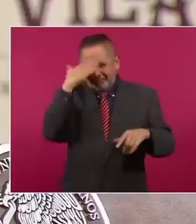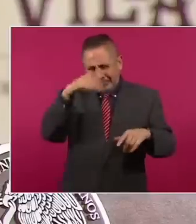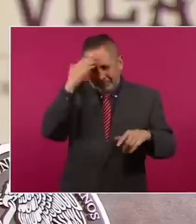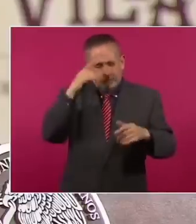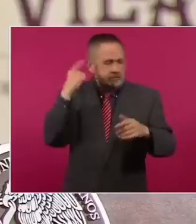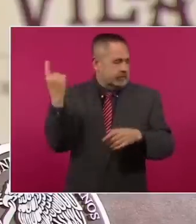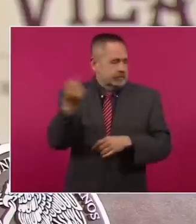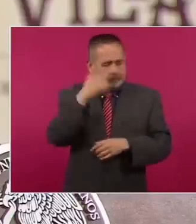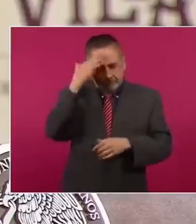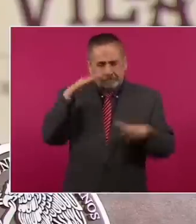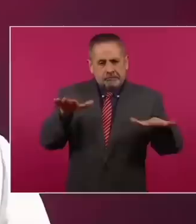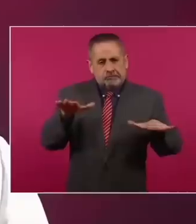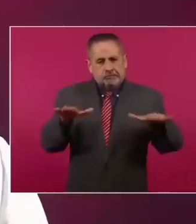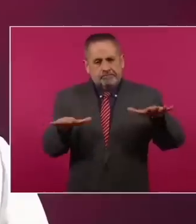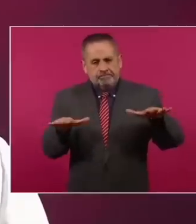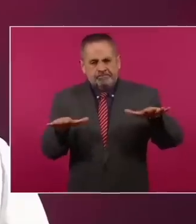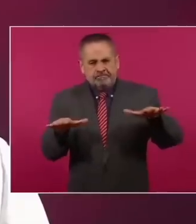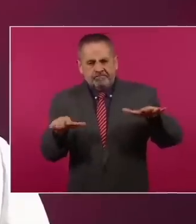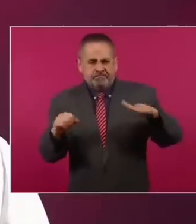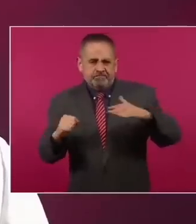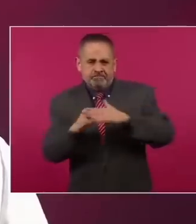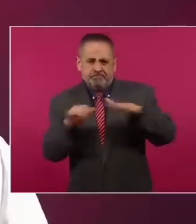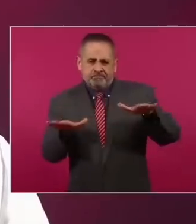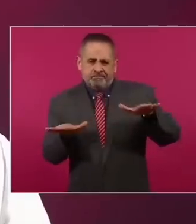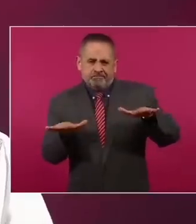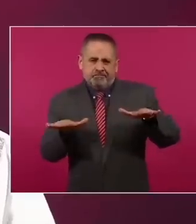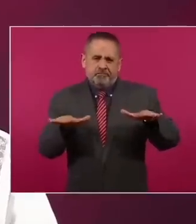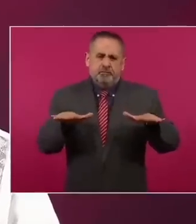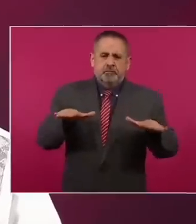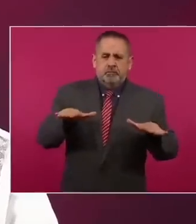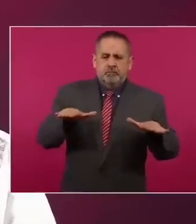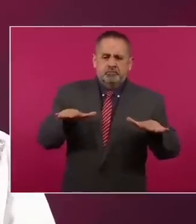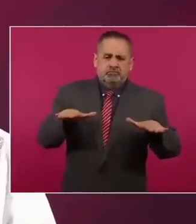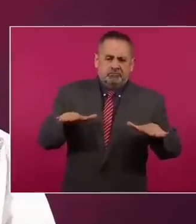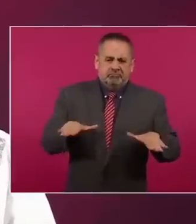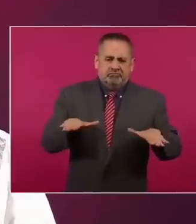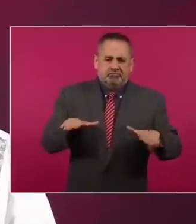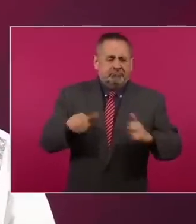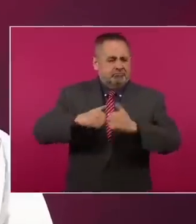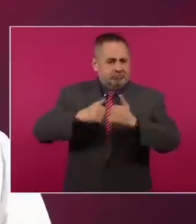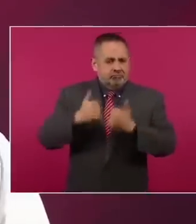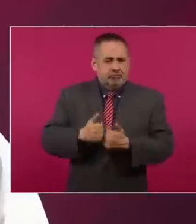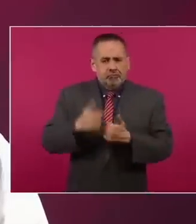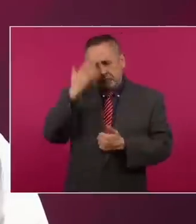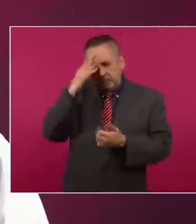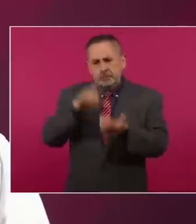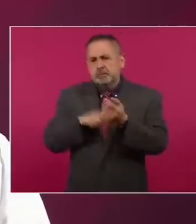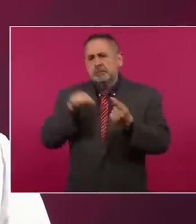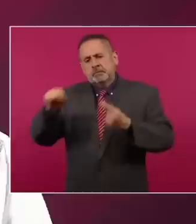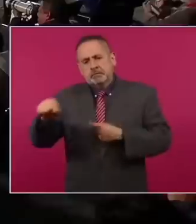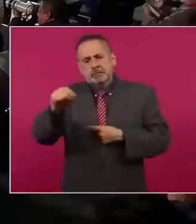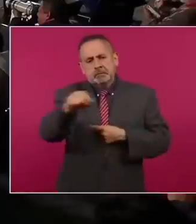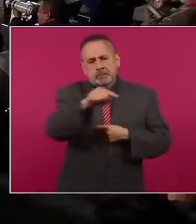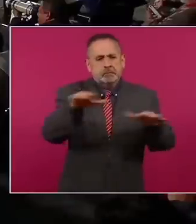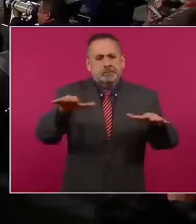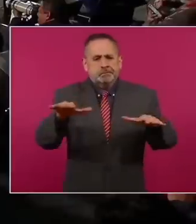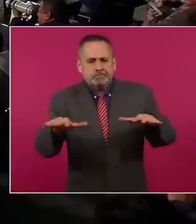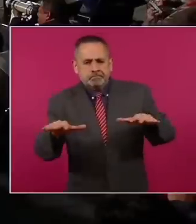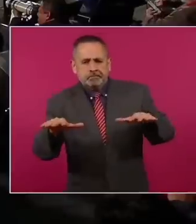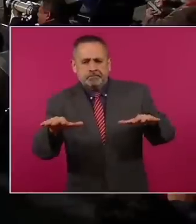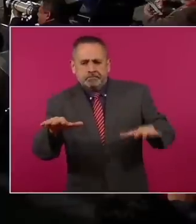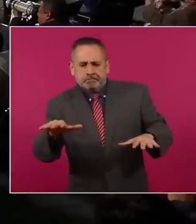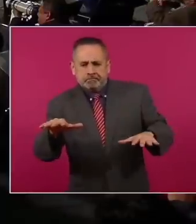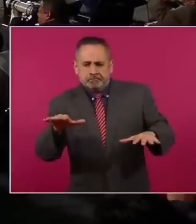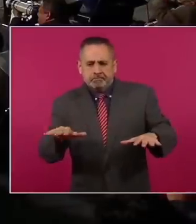como todos los otros monumentos del Centro Histórico de la Ciudad de México, se hunden paulatinamente ante el